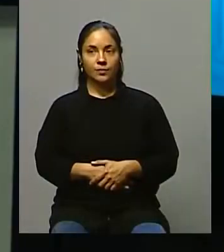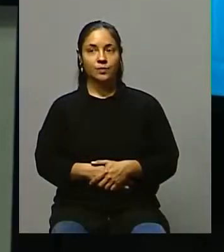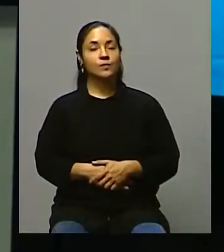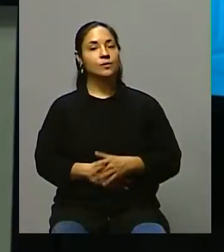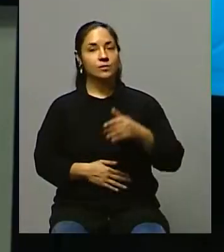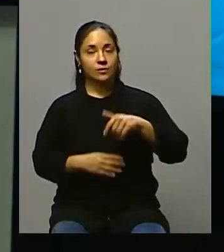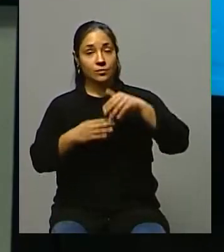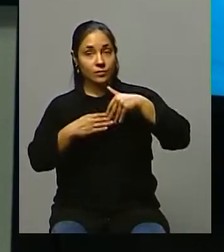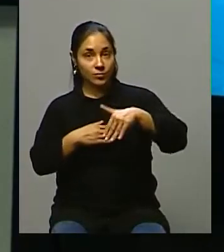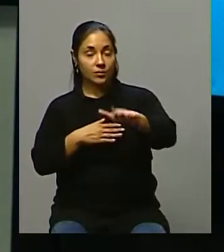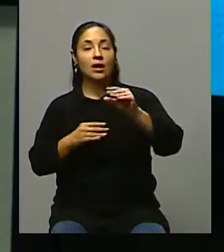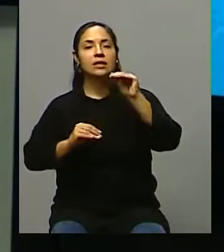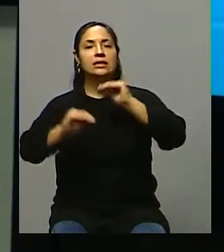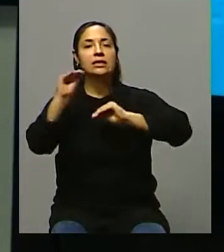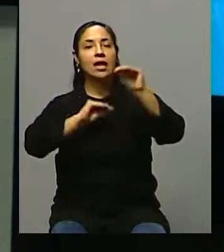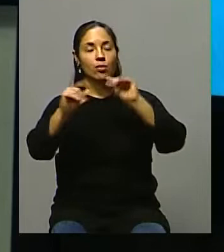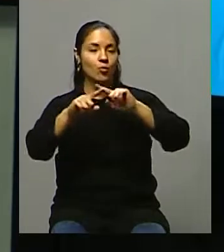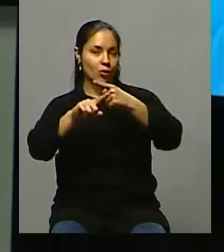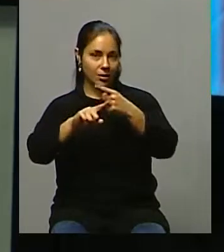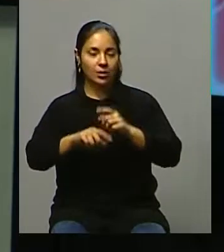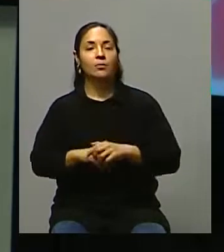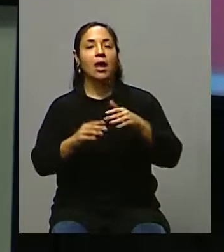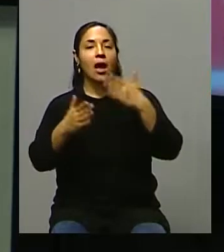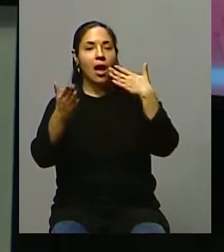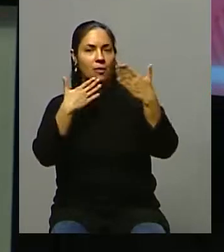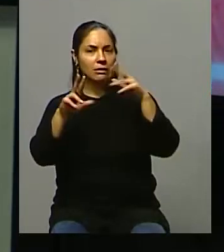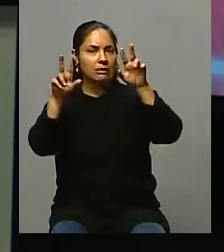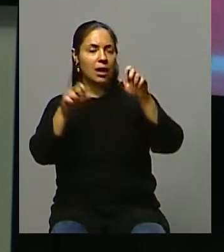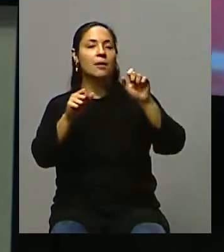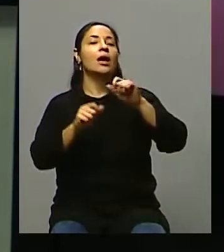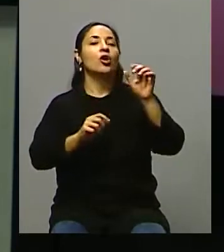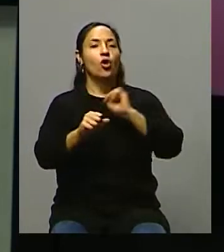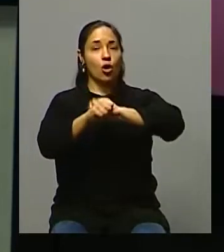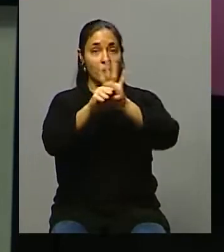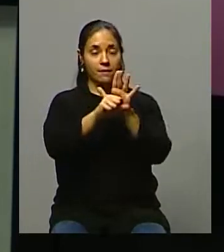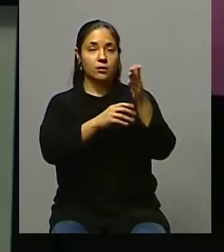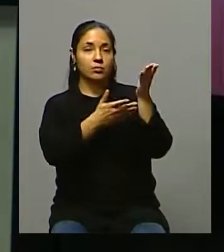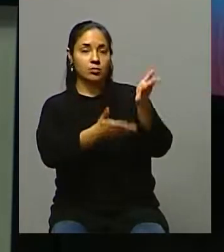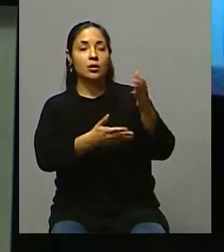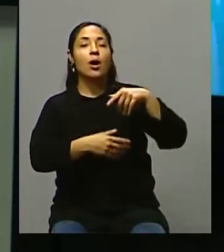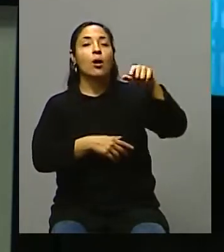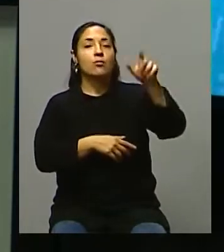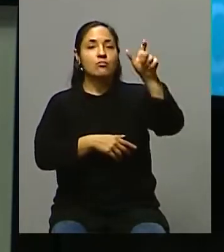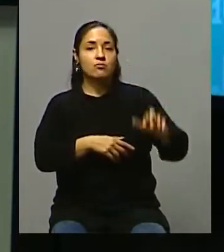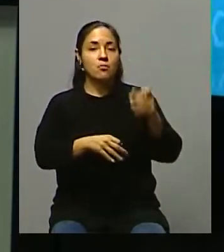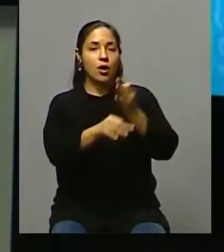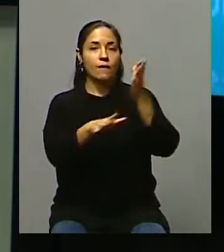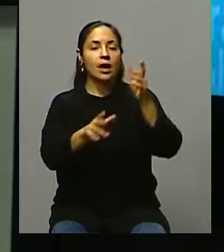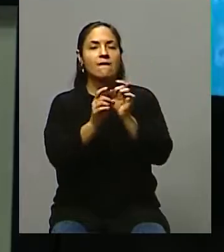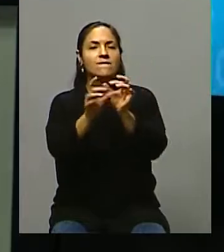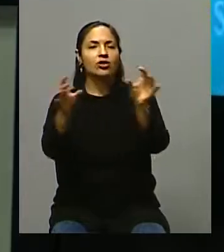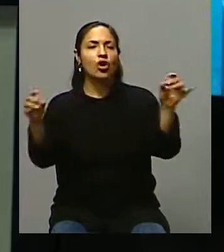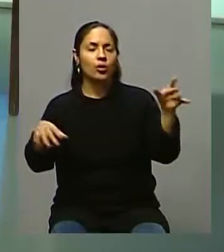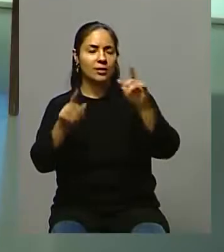Seguimos en Chat Político y vamos a seguir hablando de coronavirus con Leonardo Manino, que es infectólogo pediatra, con quien tenemos el gusto